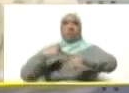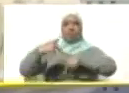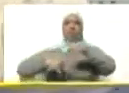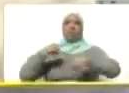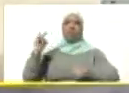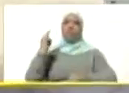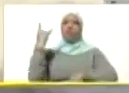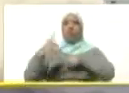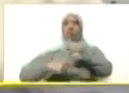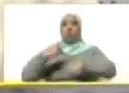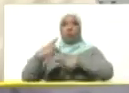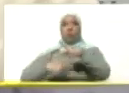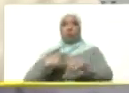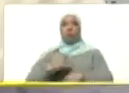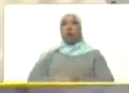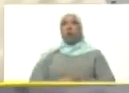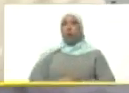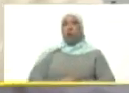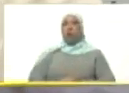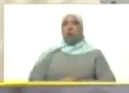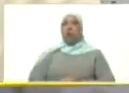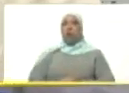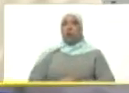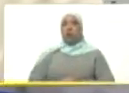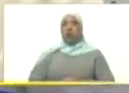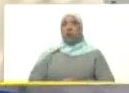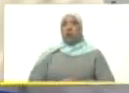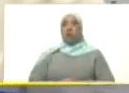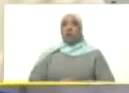el proceso electoral interno.